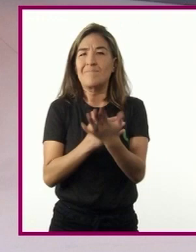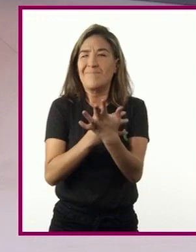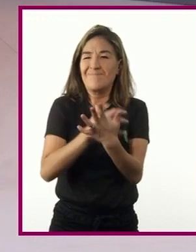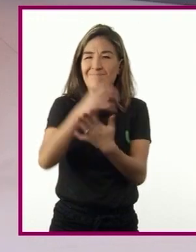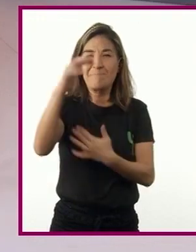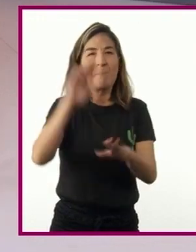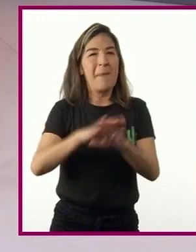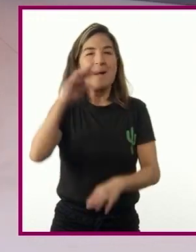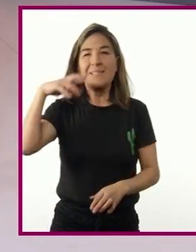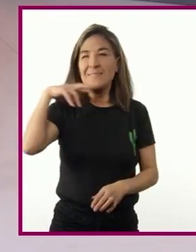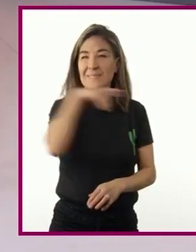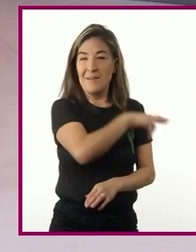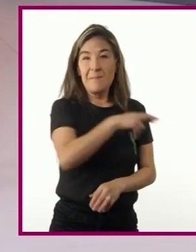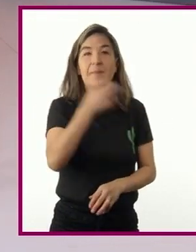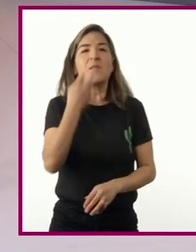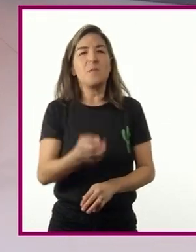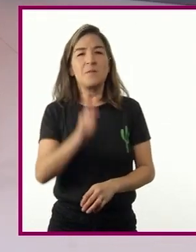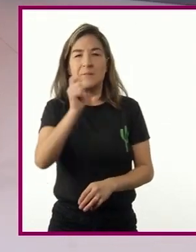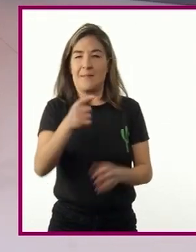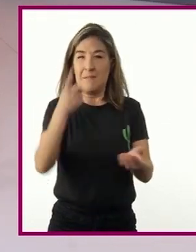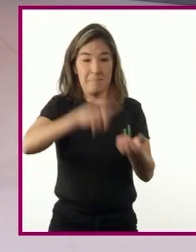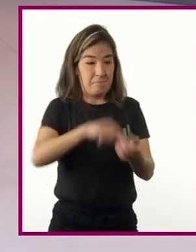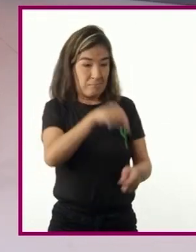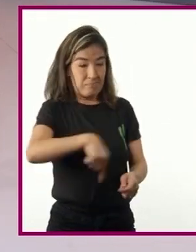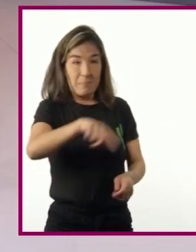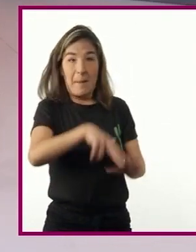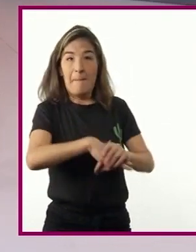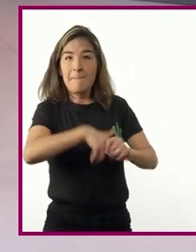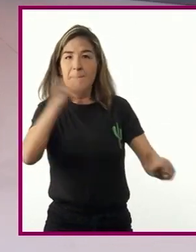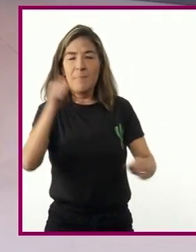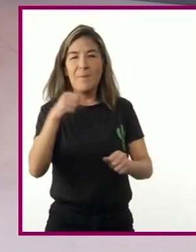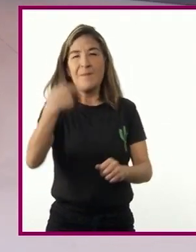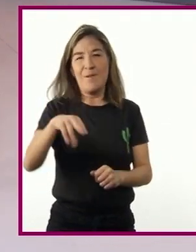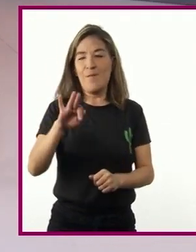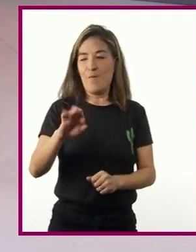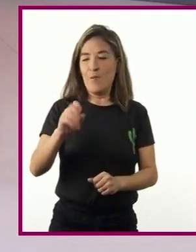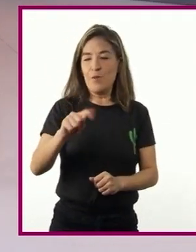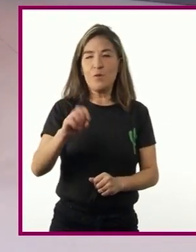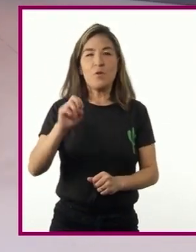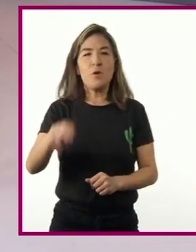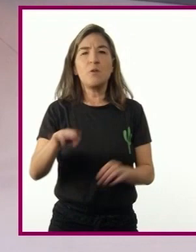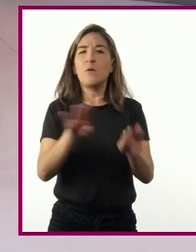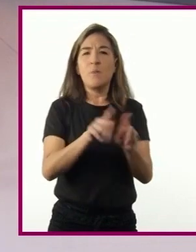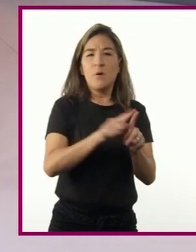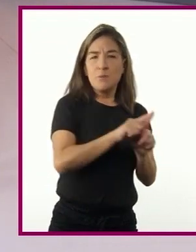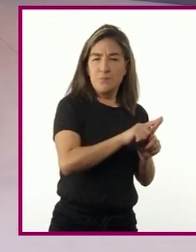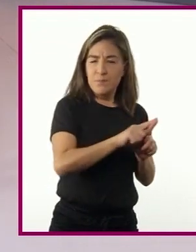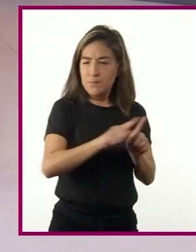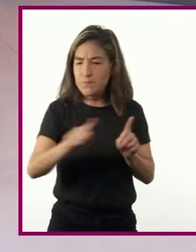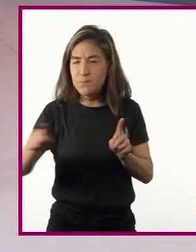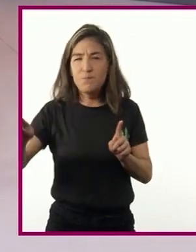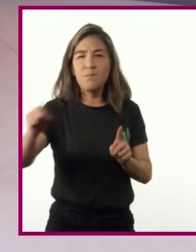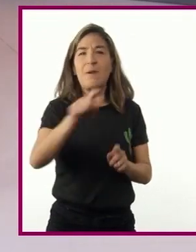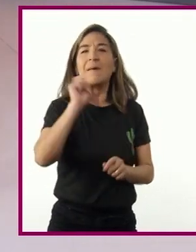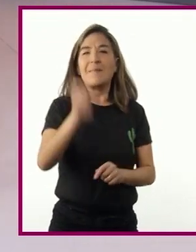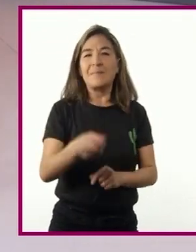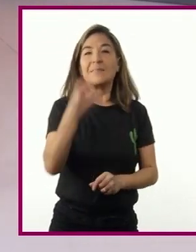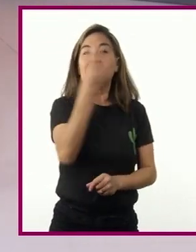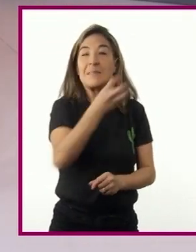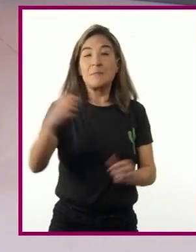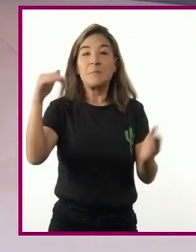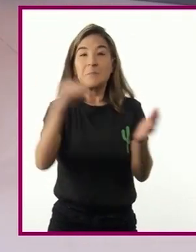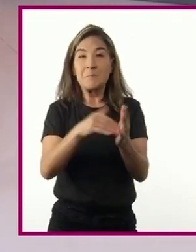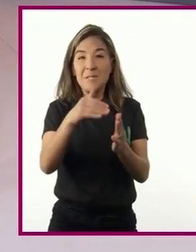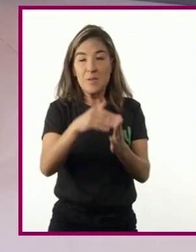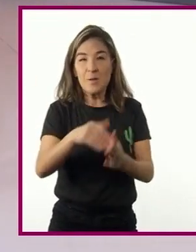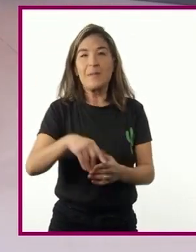rápida. Por ejemplo, en el vacío, un fotón puede recorrer una distancia de 300 millones de